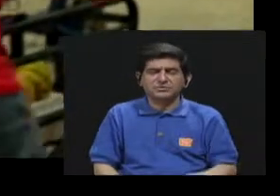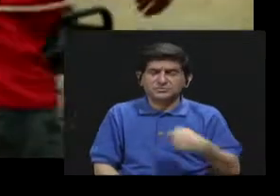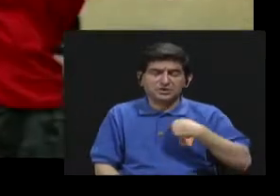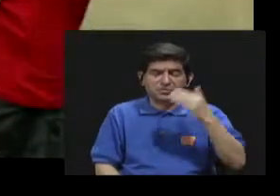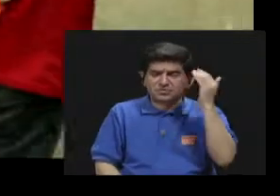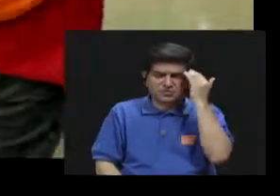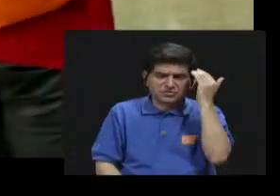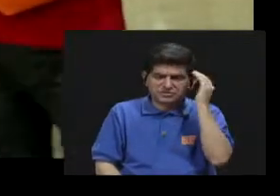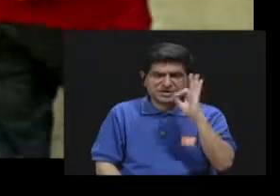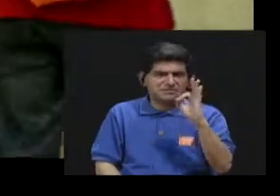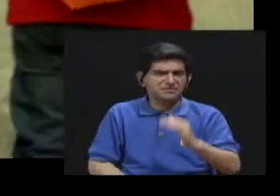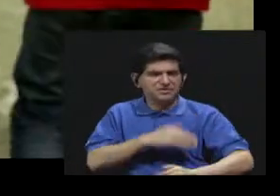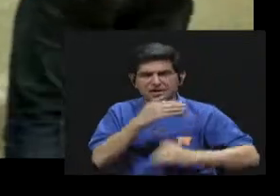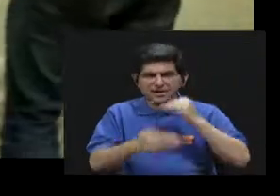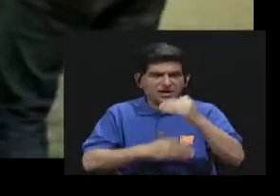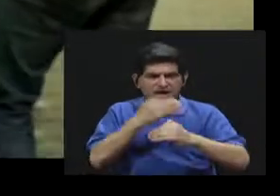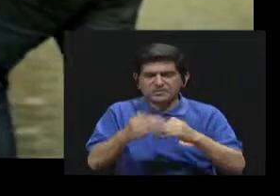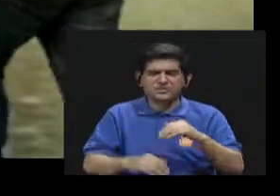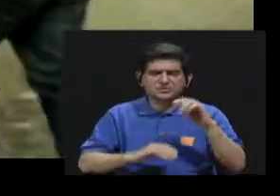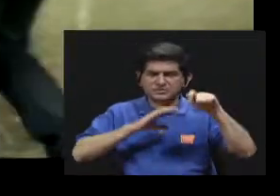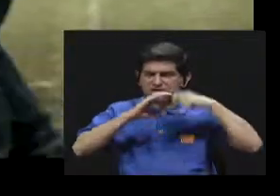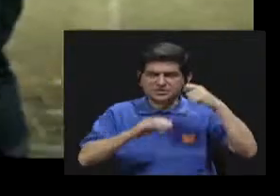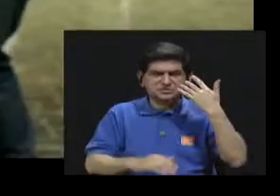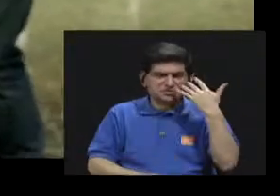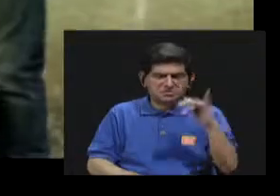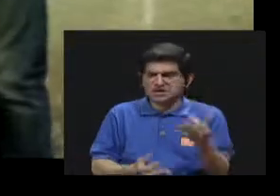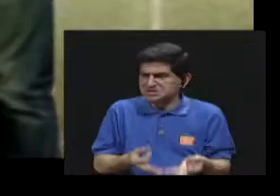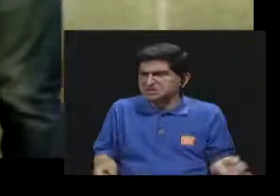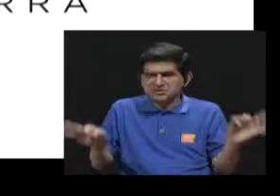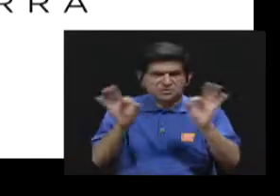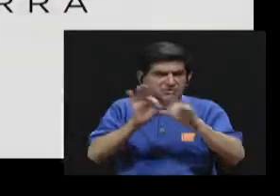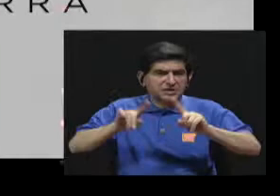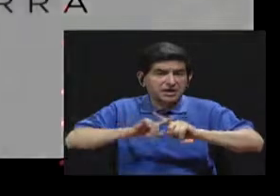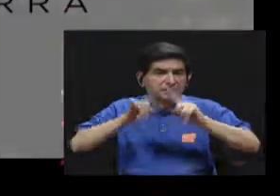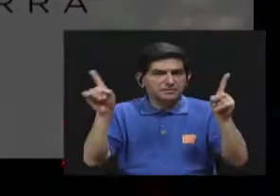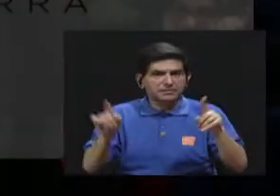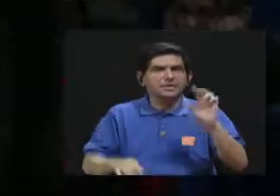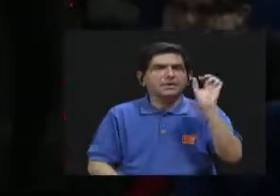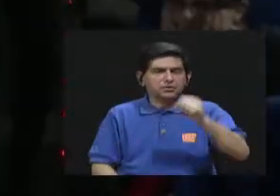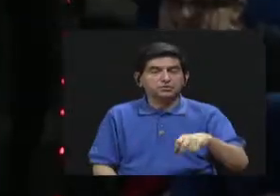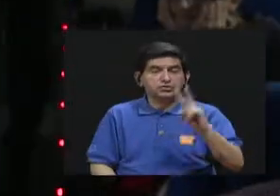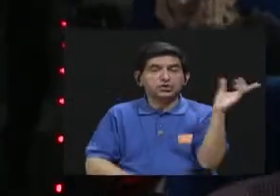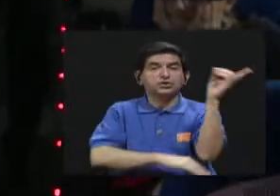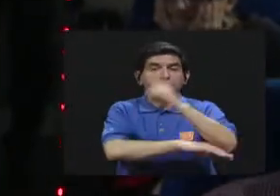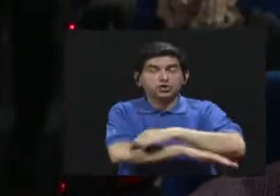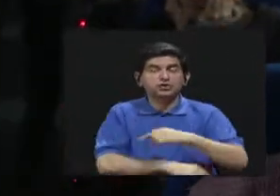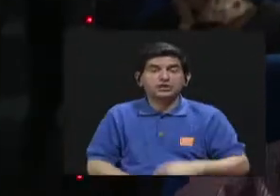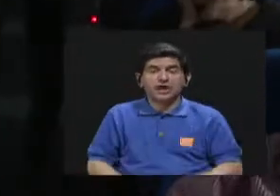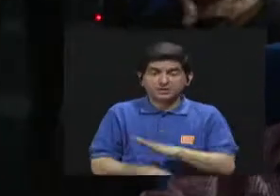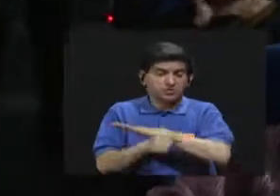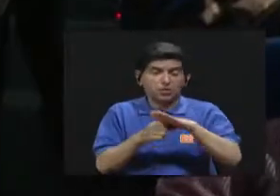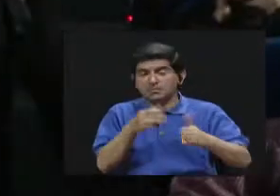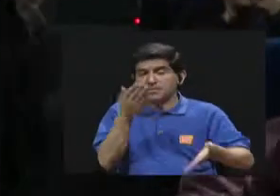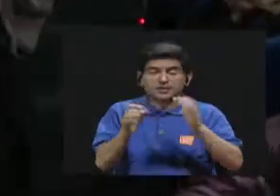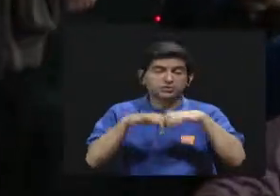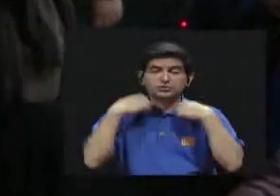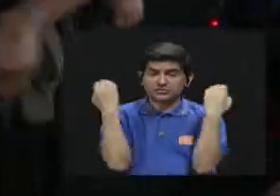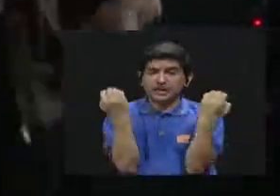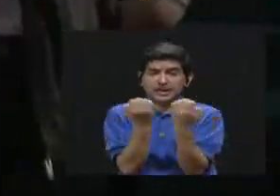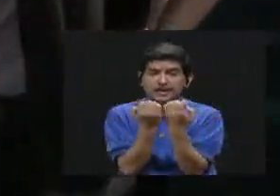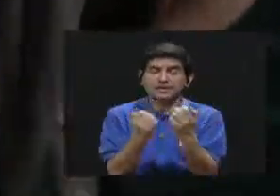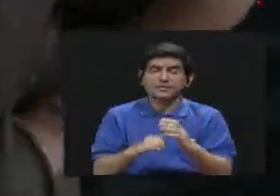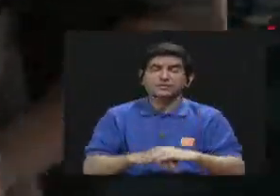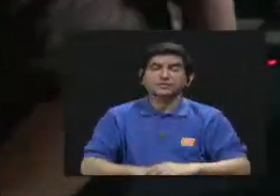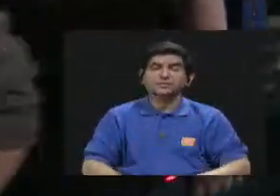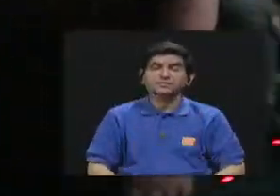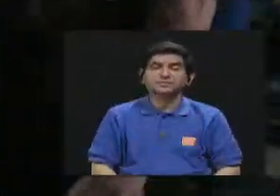conoce bien la dinámica del cine, pueden no parecer muy significativos, pero realmente pueden ser 2 días de rodaje completos en equipo, ¿verdad?